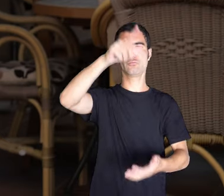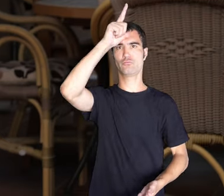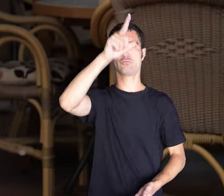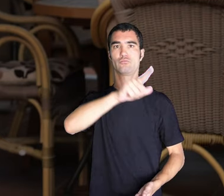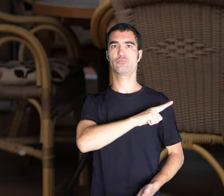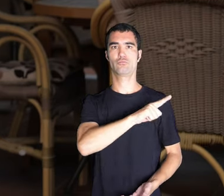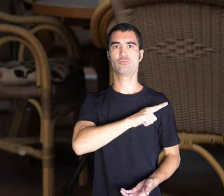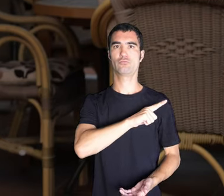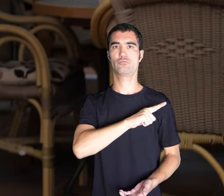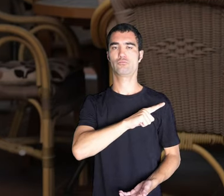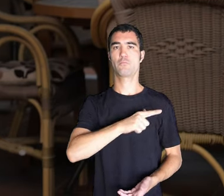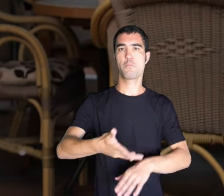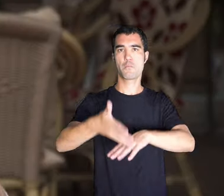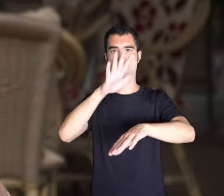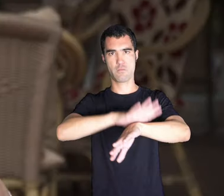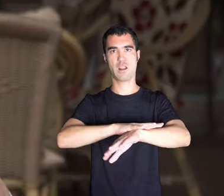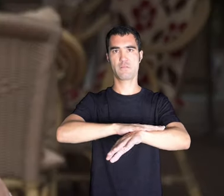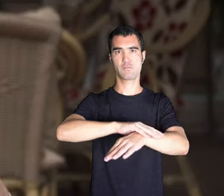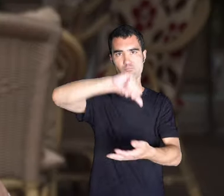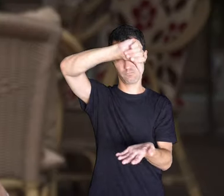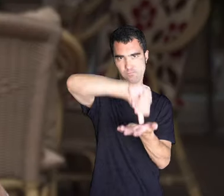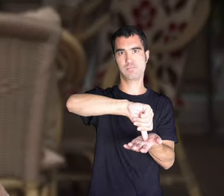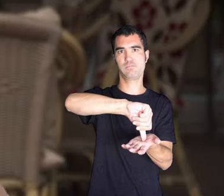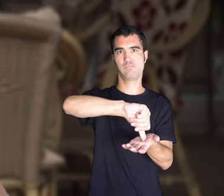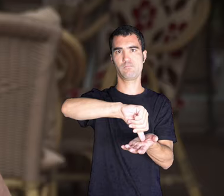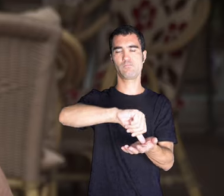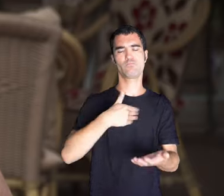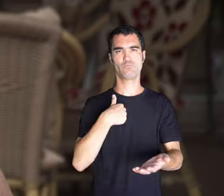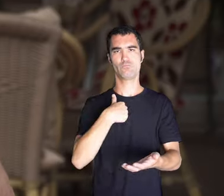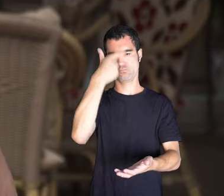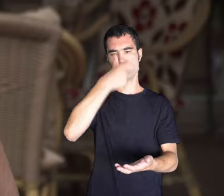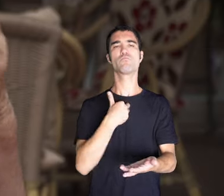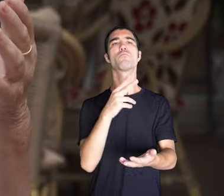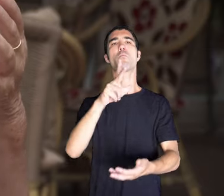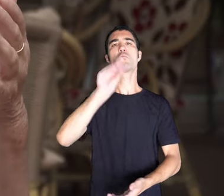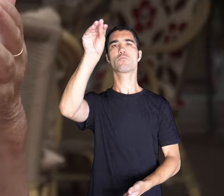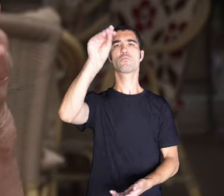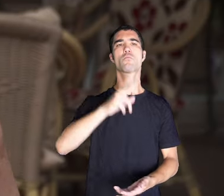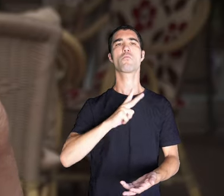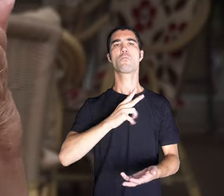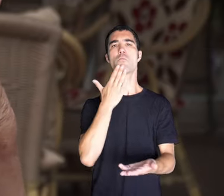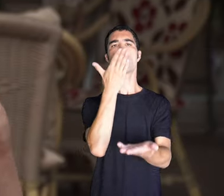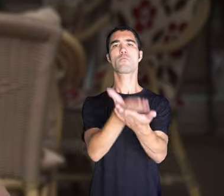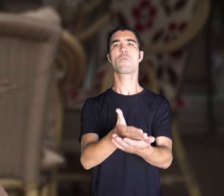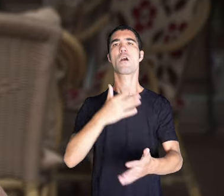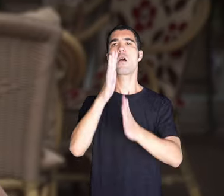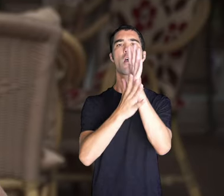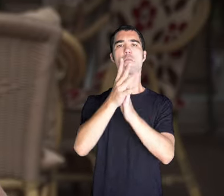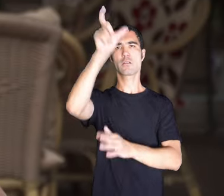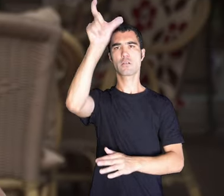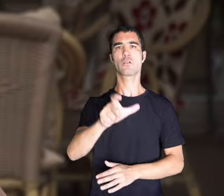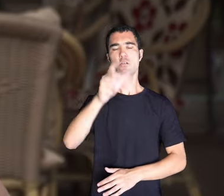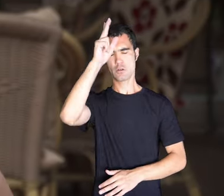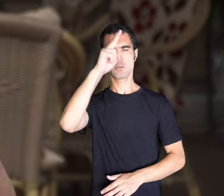a la comandancia de Palma, y he pedido para hablar con el comandante, y es